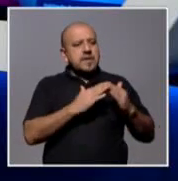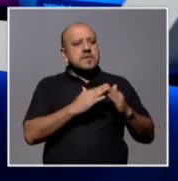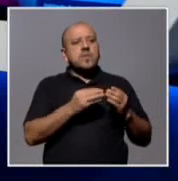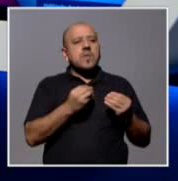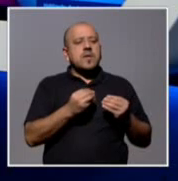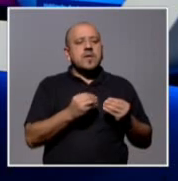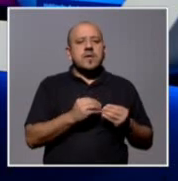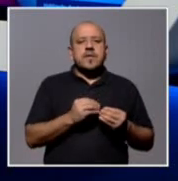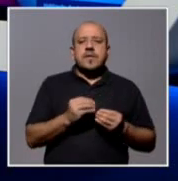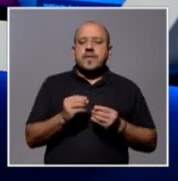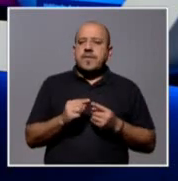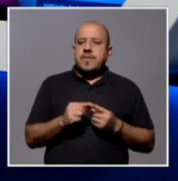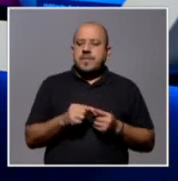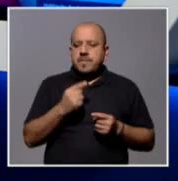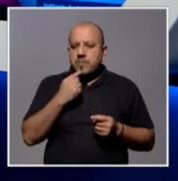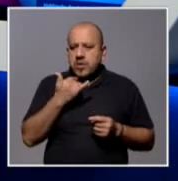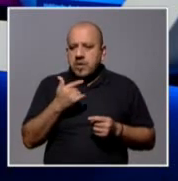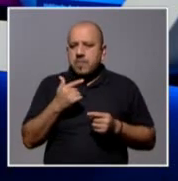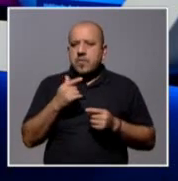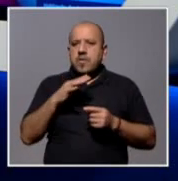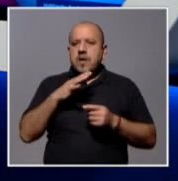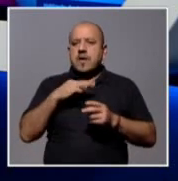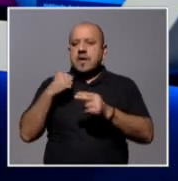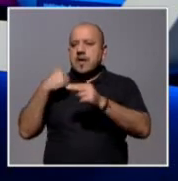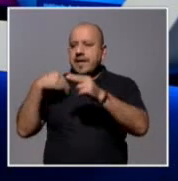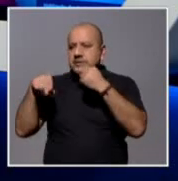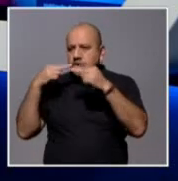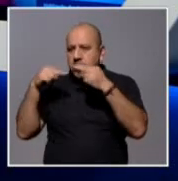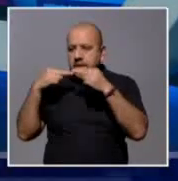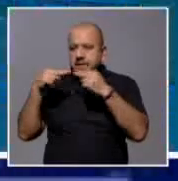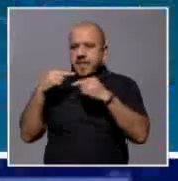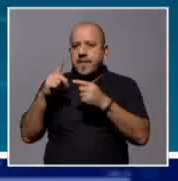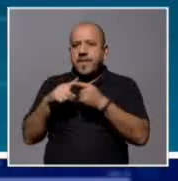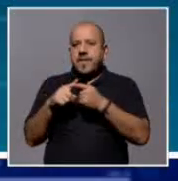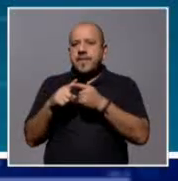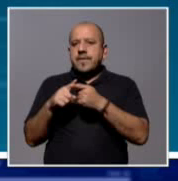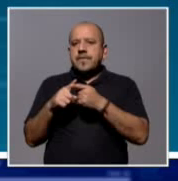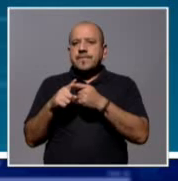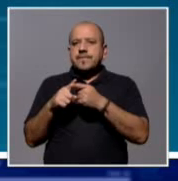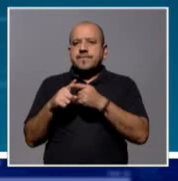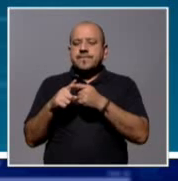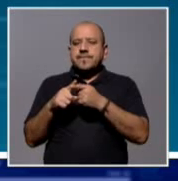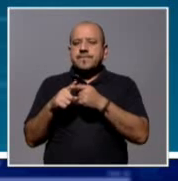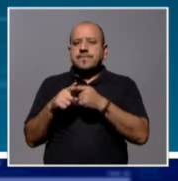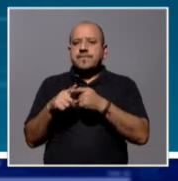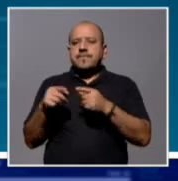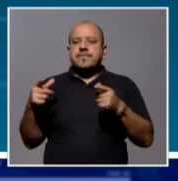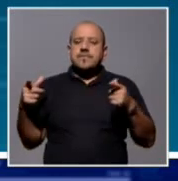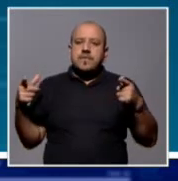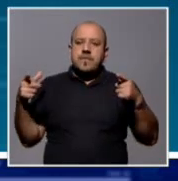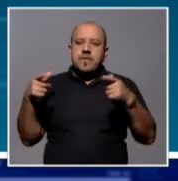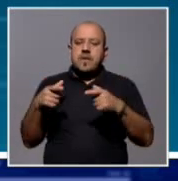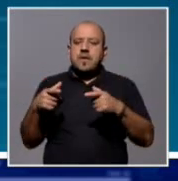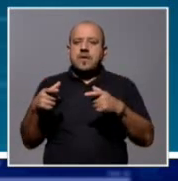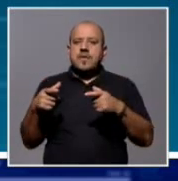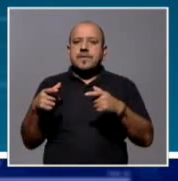Bueno, por ejemplo, hay abierto restaurantes, las reuniones de pasar